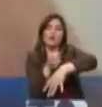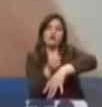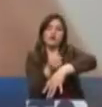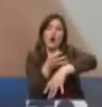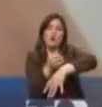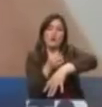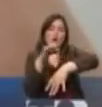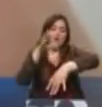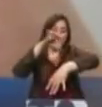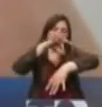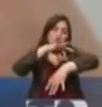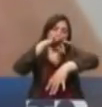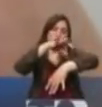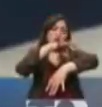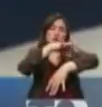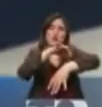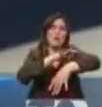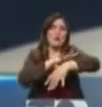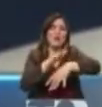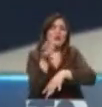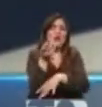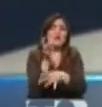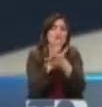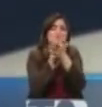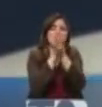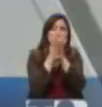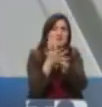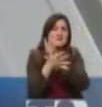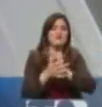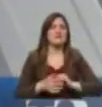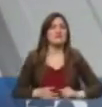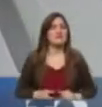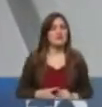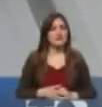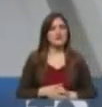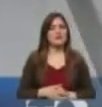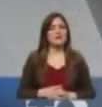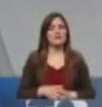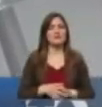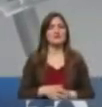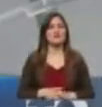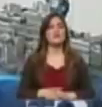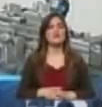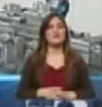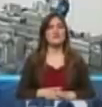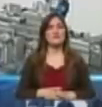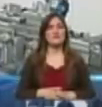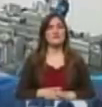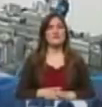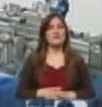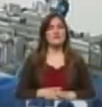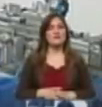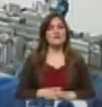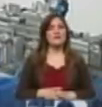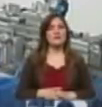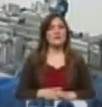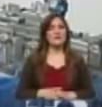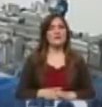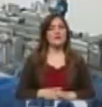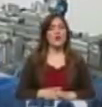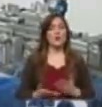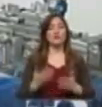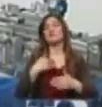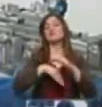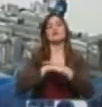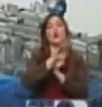aparato tecnológico administra los fármacos en las dosis permitidas, sin causar dolor. Nos pueden ayudar entrando a la página de